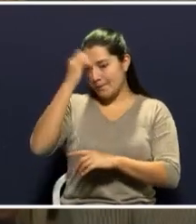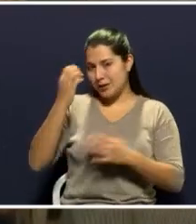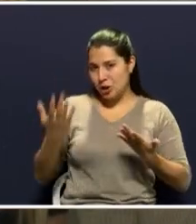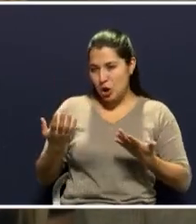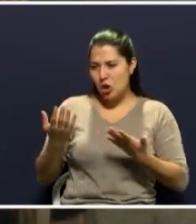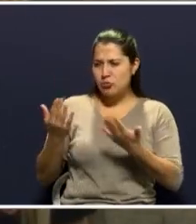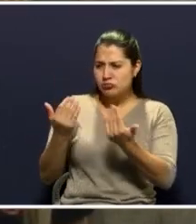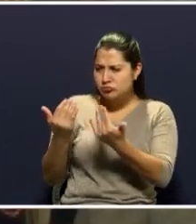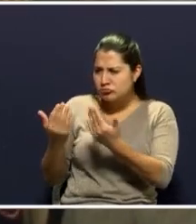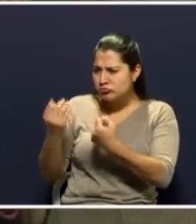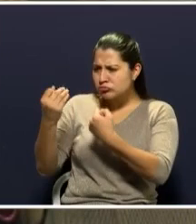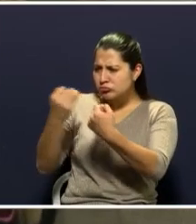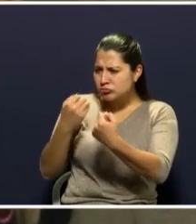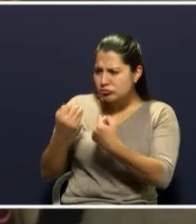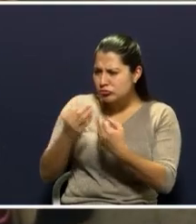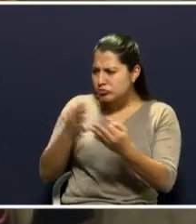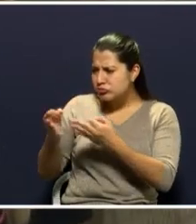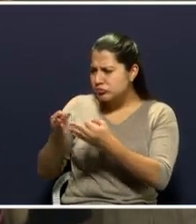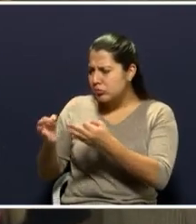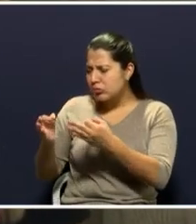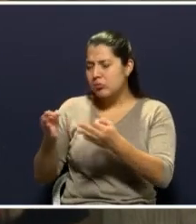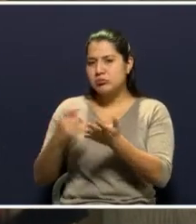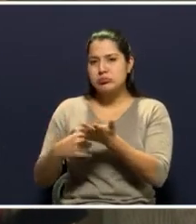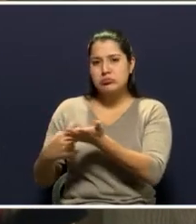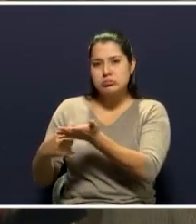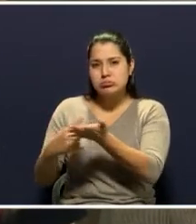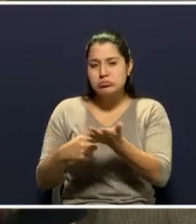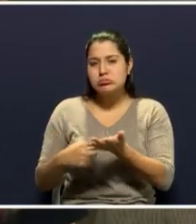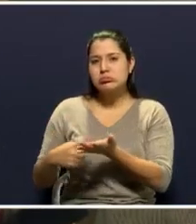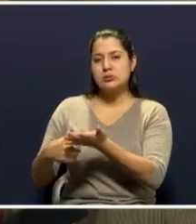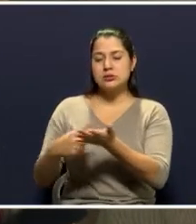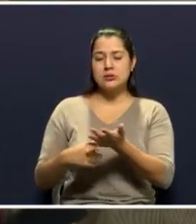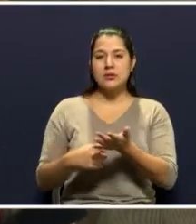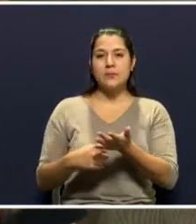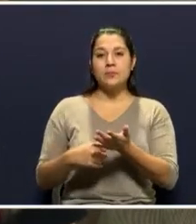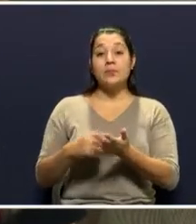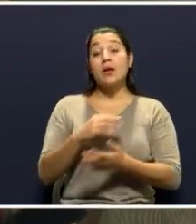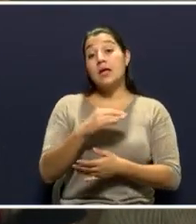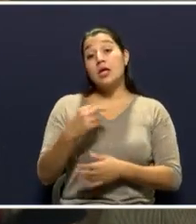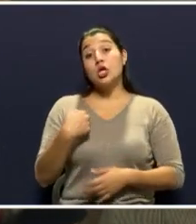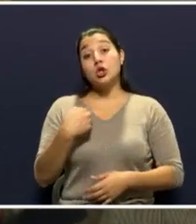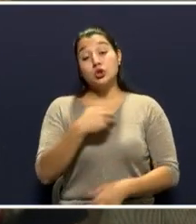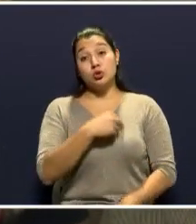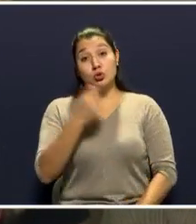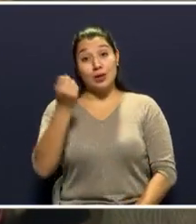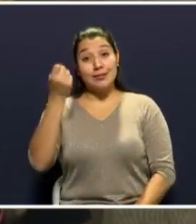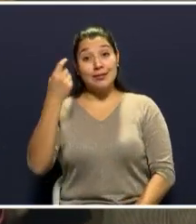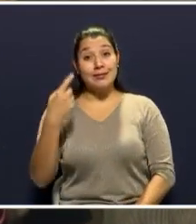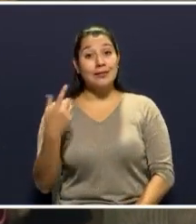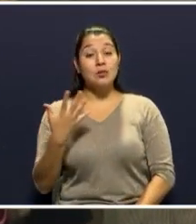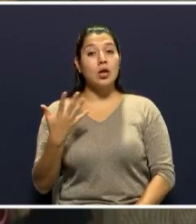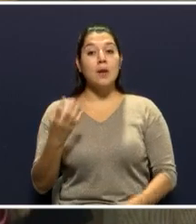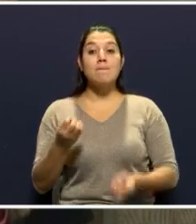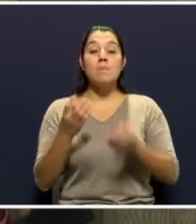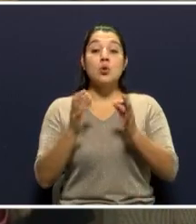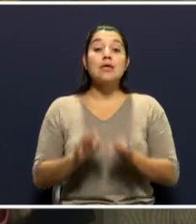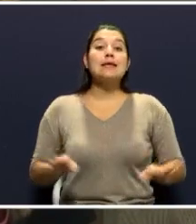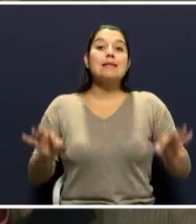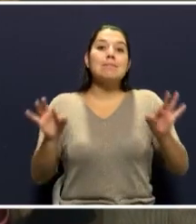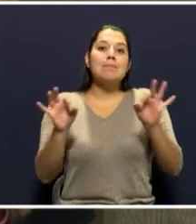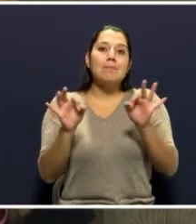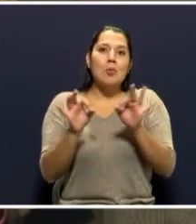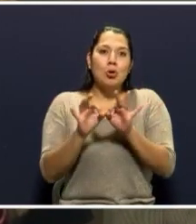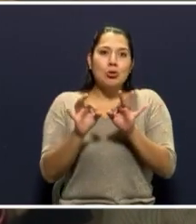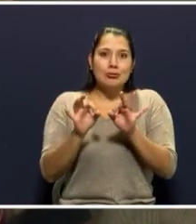expuesto para un extremo y para otro de la balanza, entendiendo por supuesto la importancia capital que tiene el